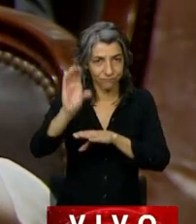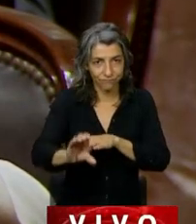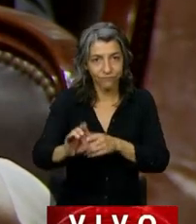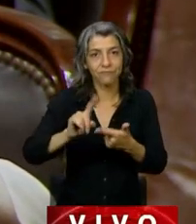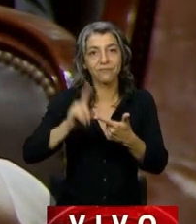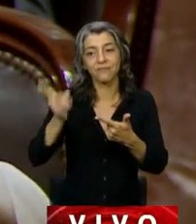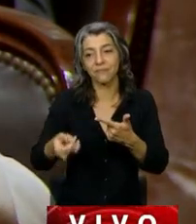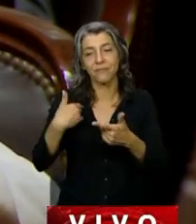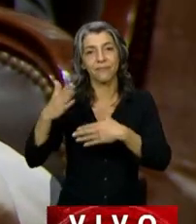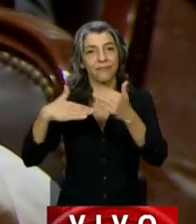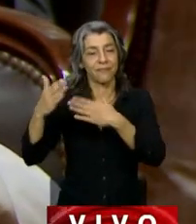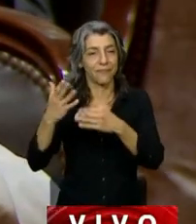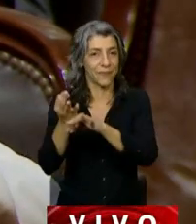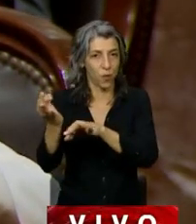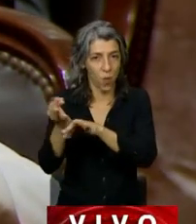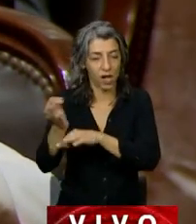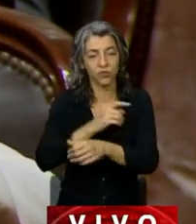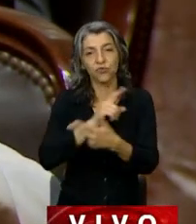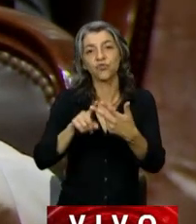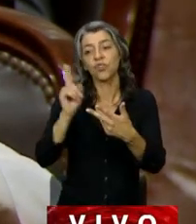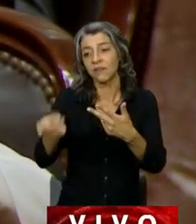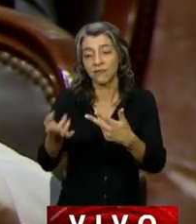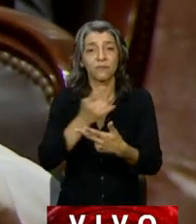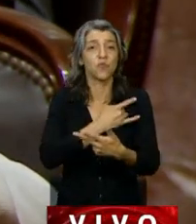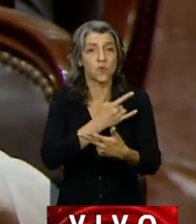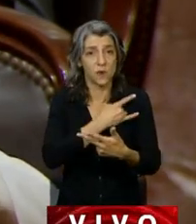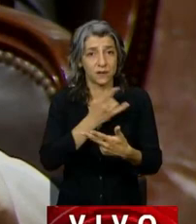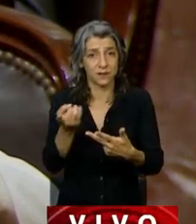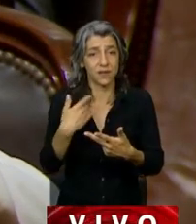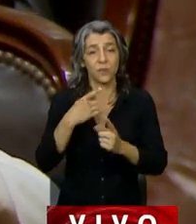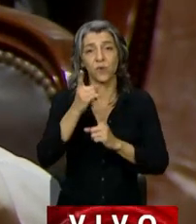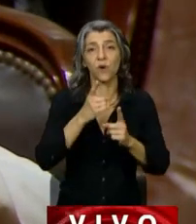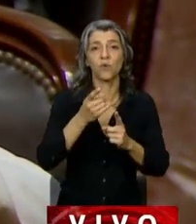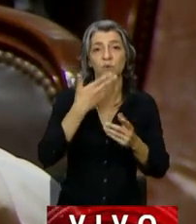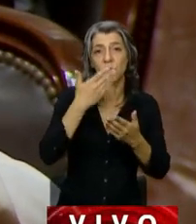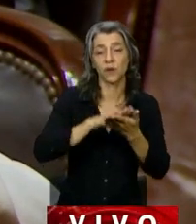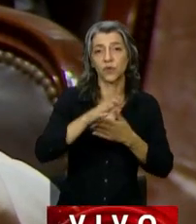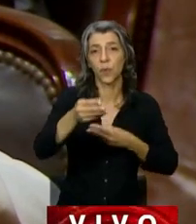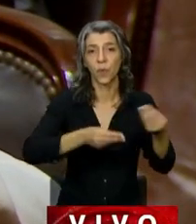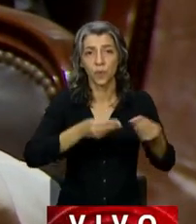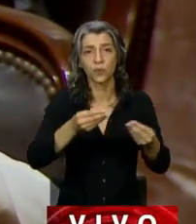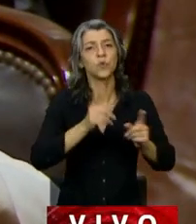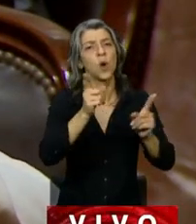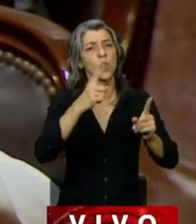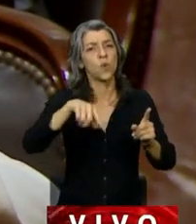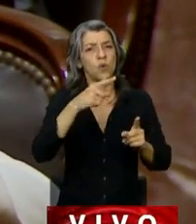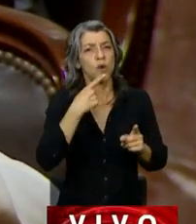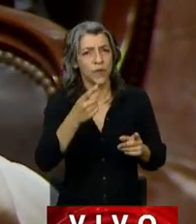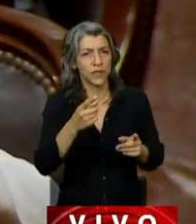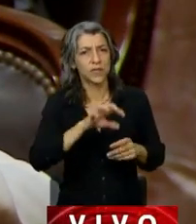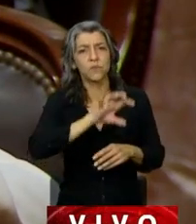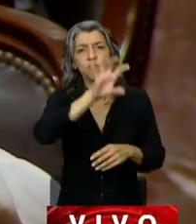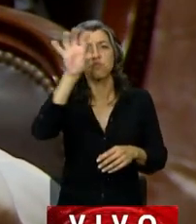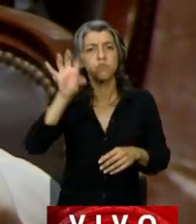educación. Y por otro lado, hablar también de las universidades, cuyo presupuesto muchos mencionaron de diferentes provincias,